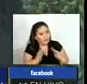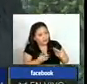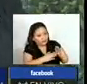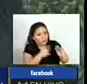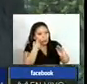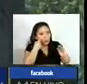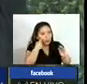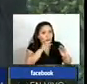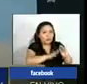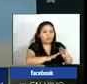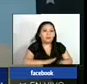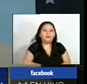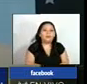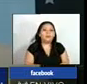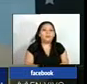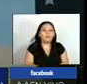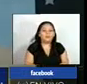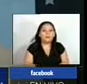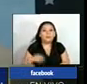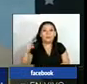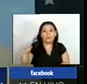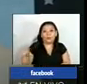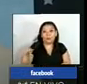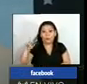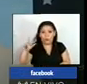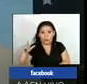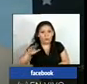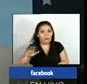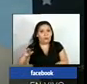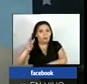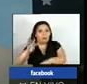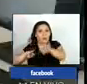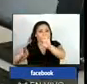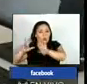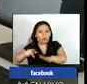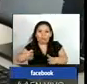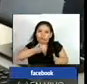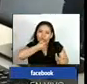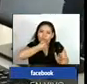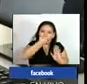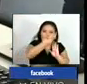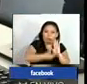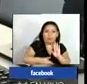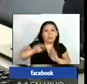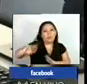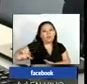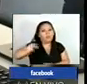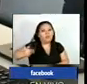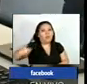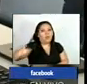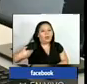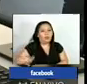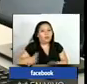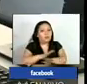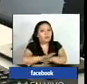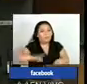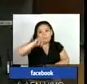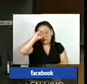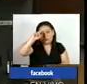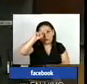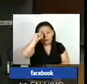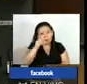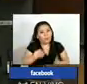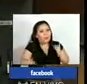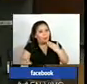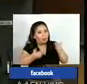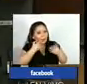cuido en casa. El 28 de julio se presentará una rendición de cuentas del tercer año de gestión. Las autoridades esperan brindar